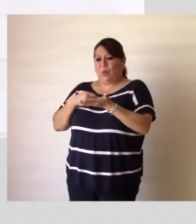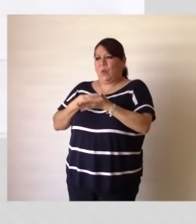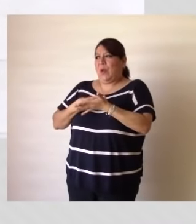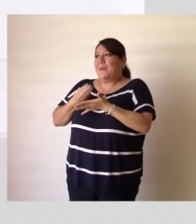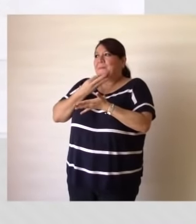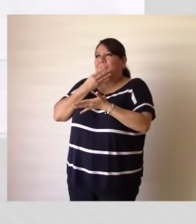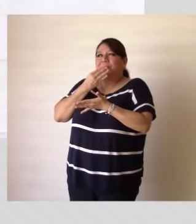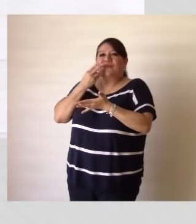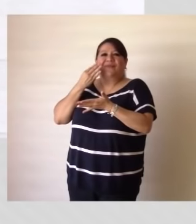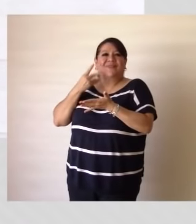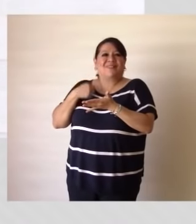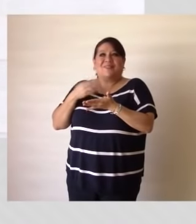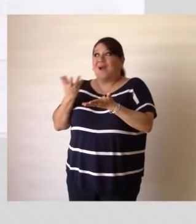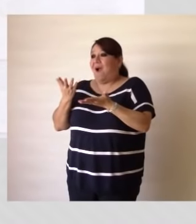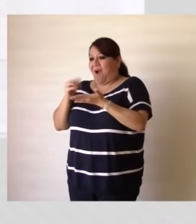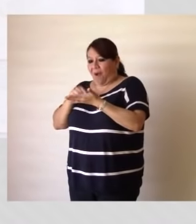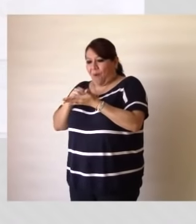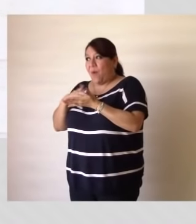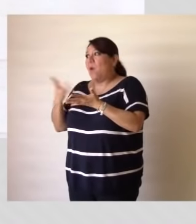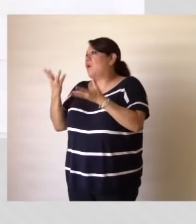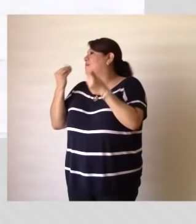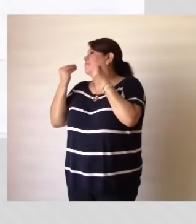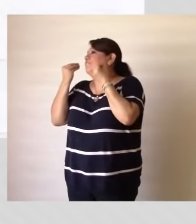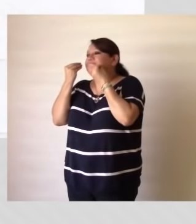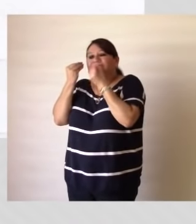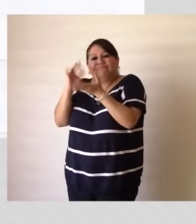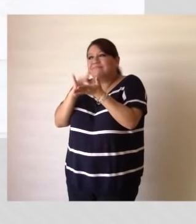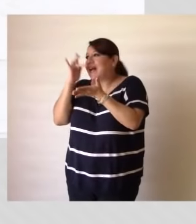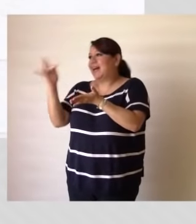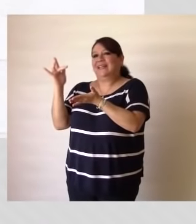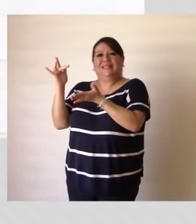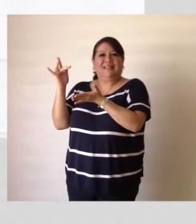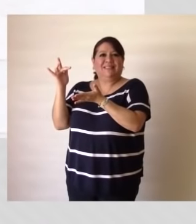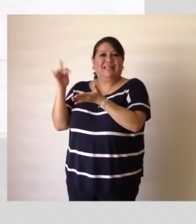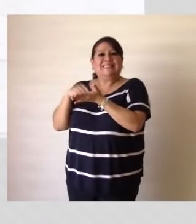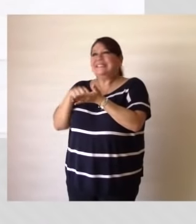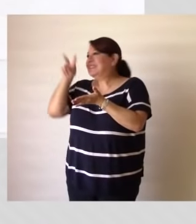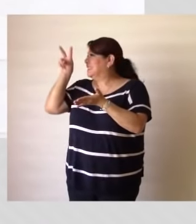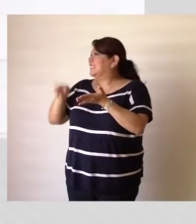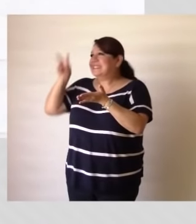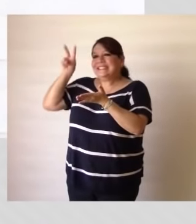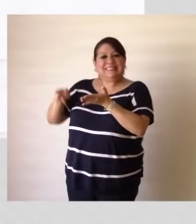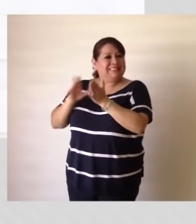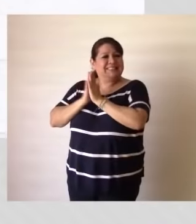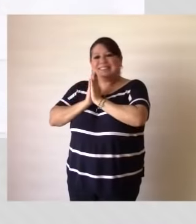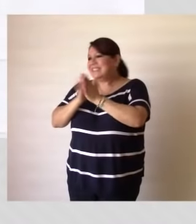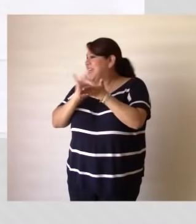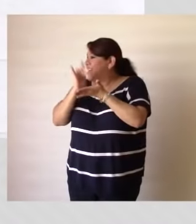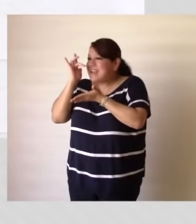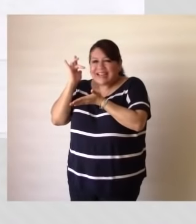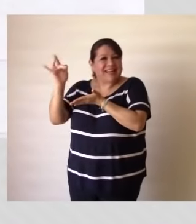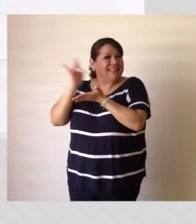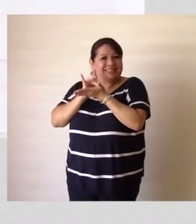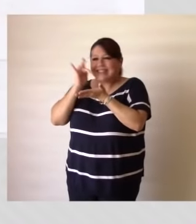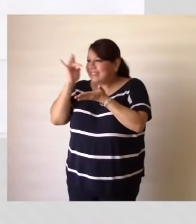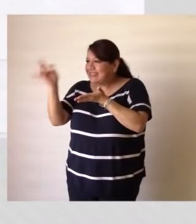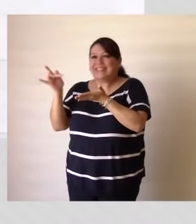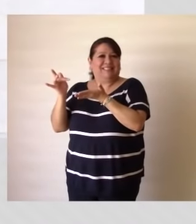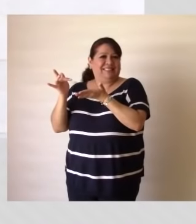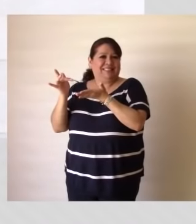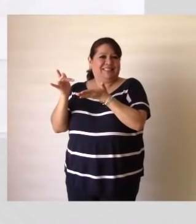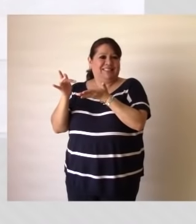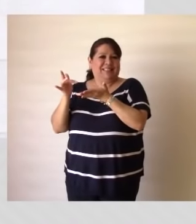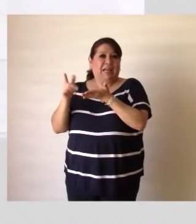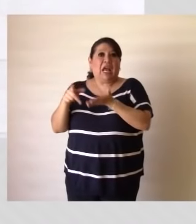hoy muchas gracias o en verdad gracias aprecio el detalle te lo agradezco pero si en lugar de eso te